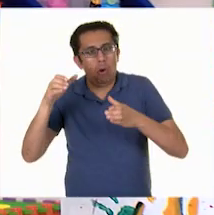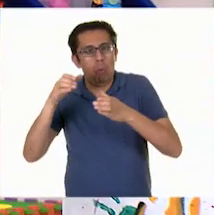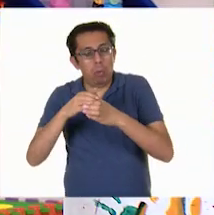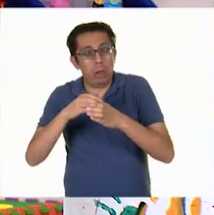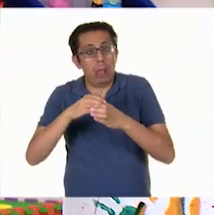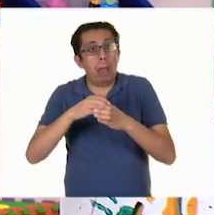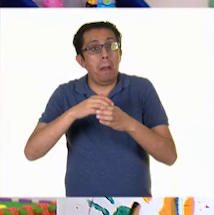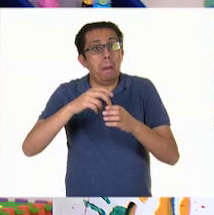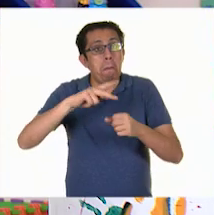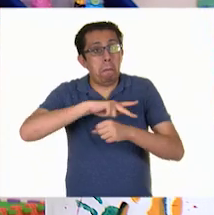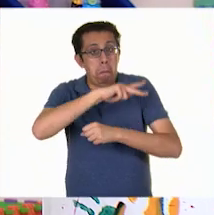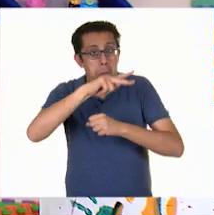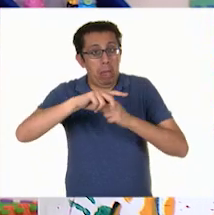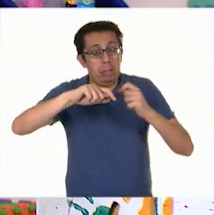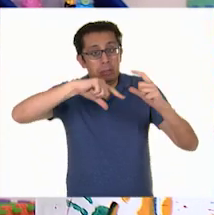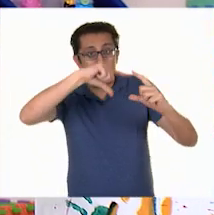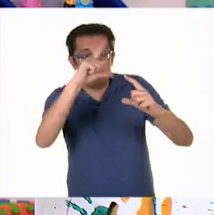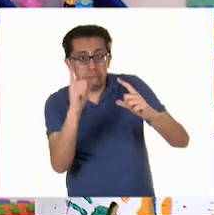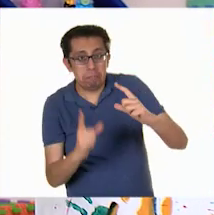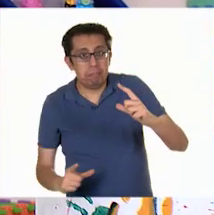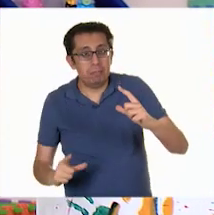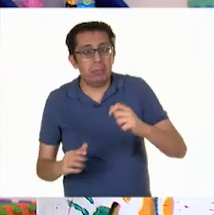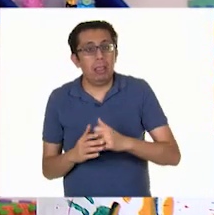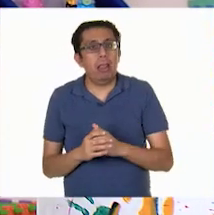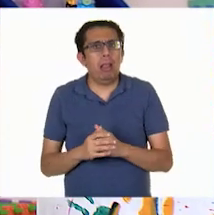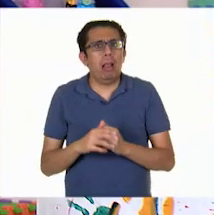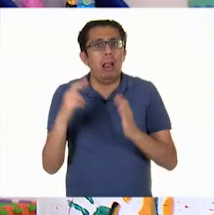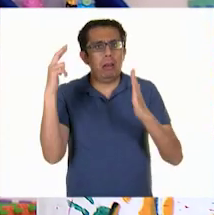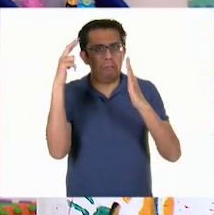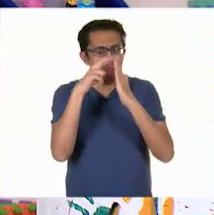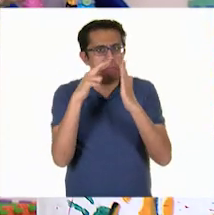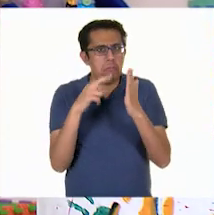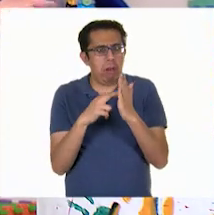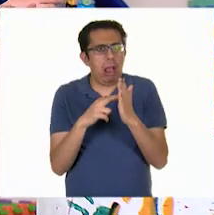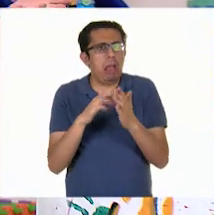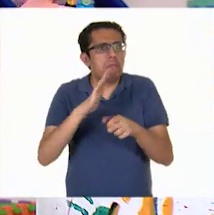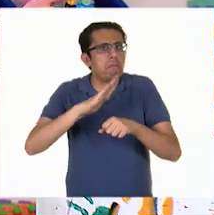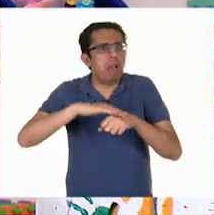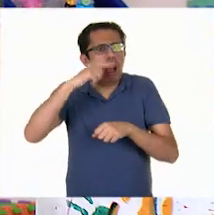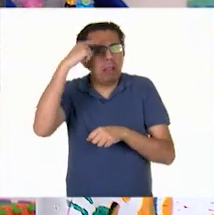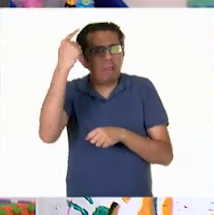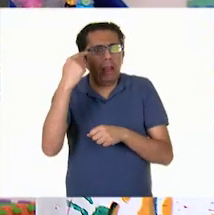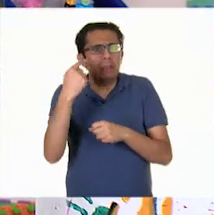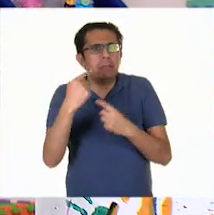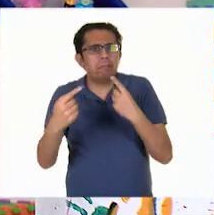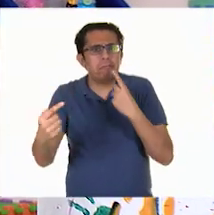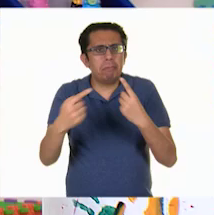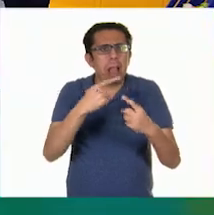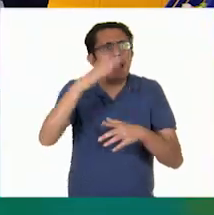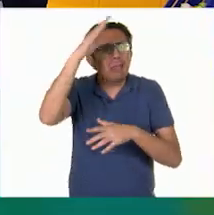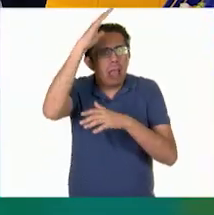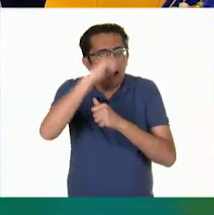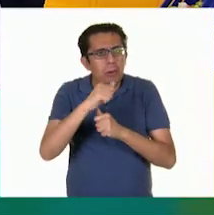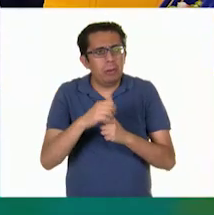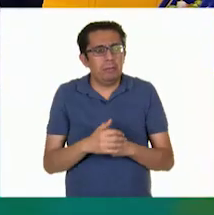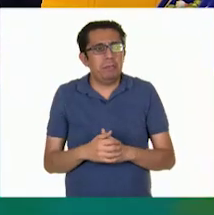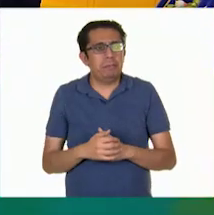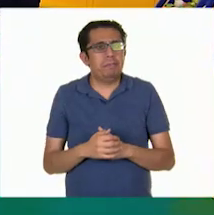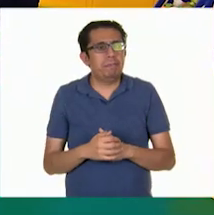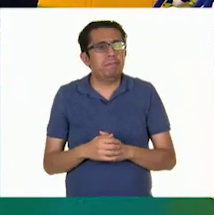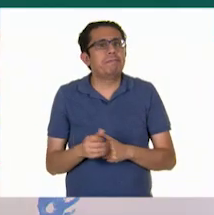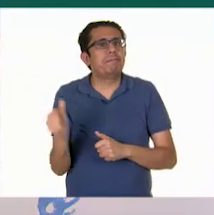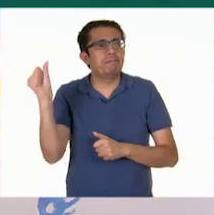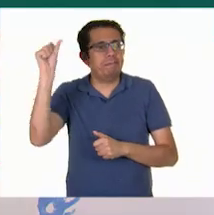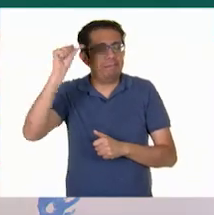país. Con las reglas puedes hacer más fácil y se puede poner de acuerdo uno más fácil. Claro. Oigan, y el día